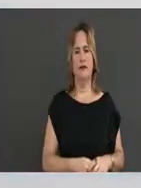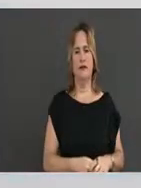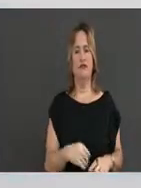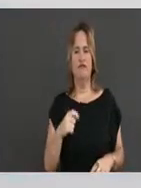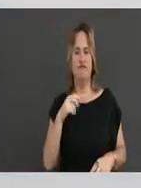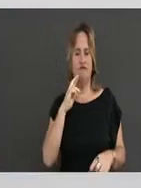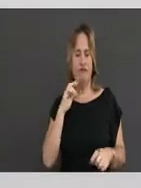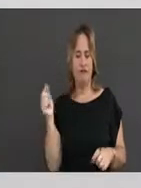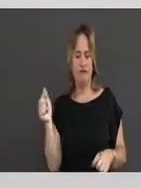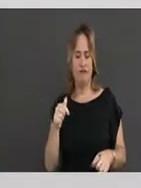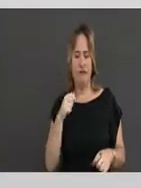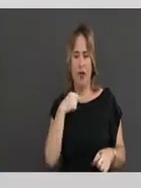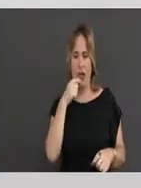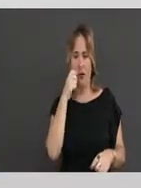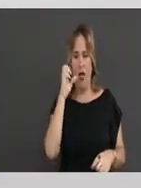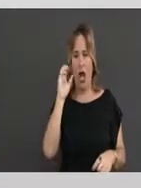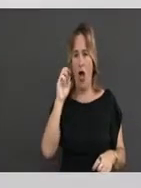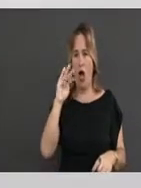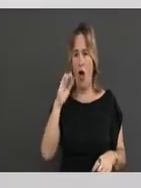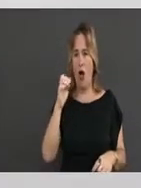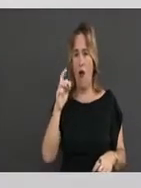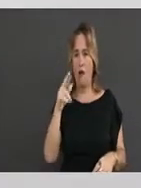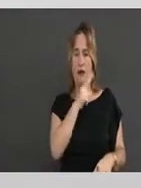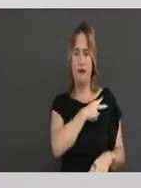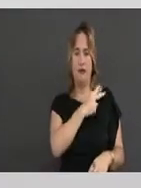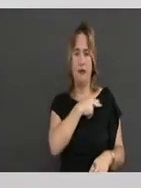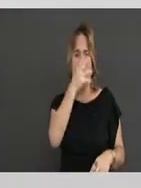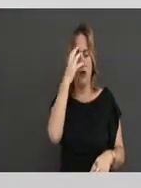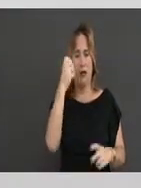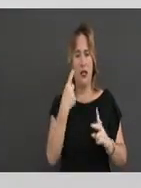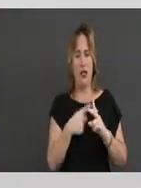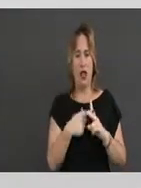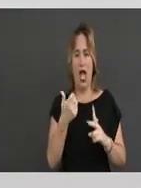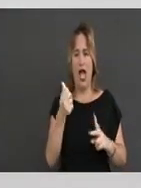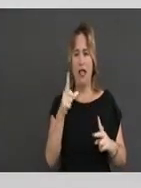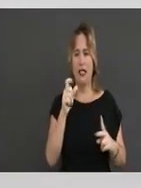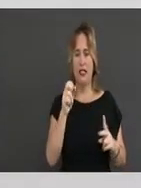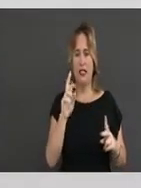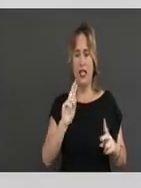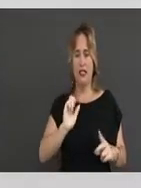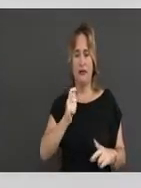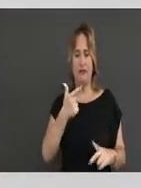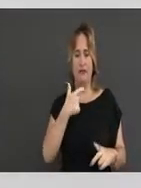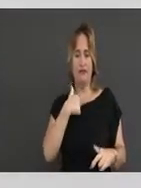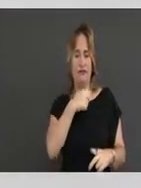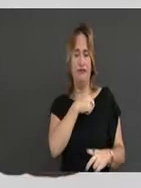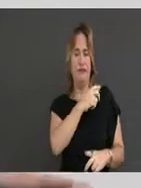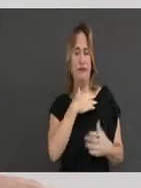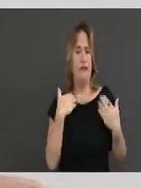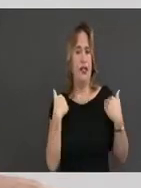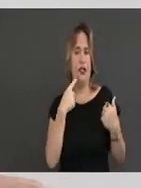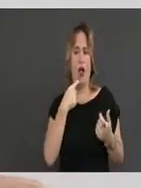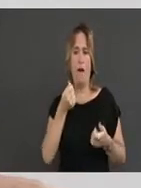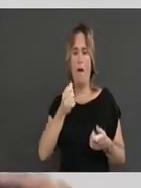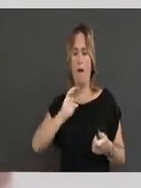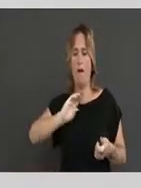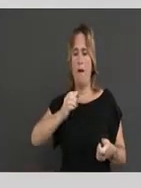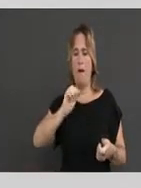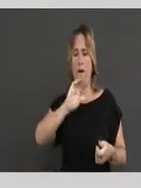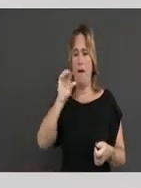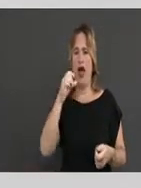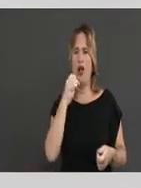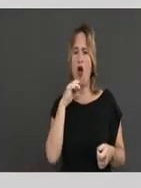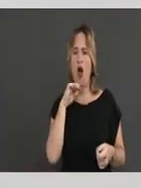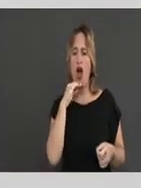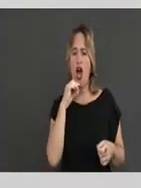Se encuentra con nosotros Osmar Sánchez, coordinador, y también Alexander Maldonado, su director de Bandén Santiago de Cuba. Bienvenidos ambos a nuestro programa.